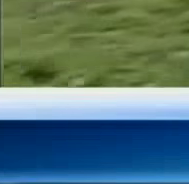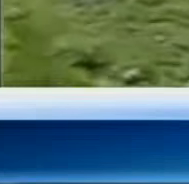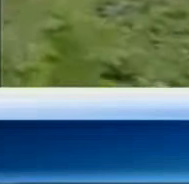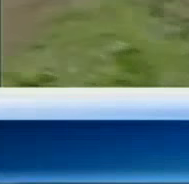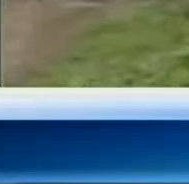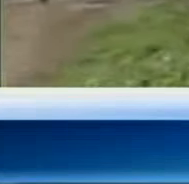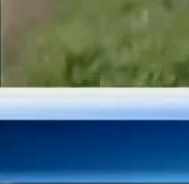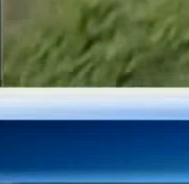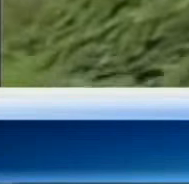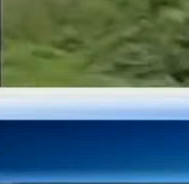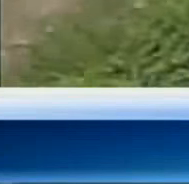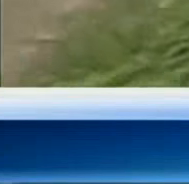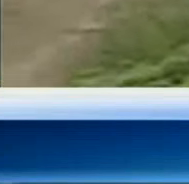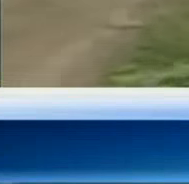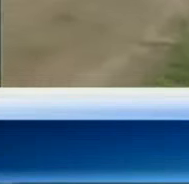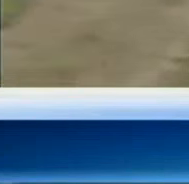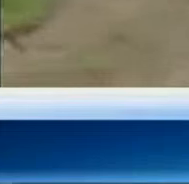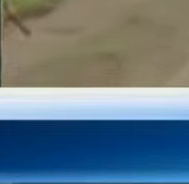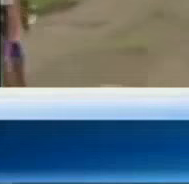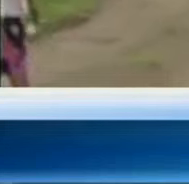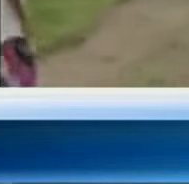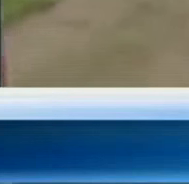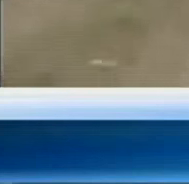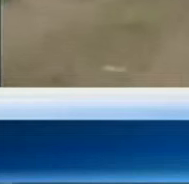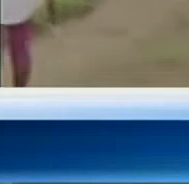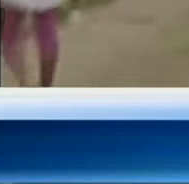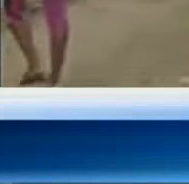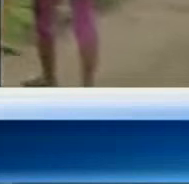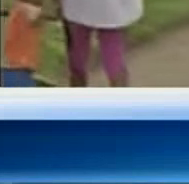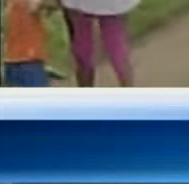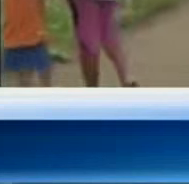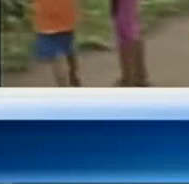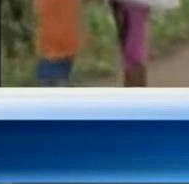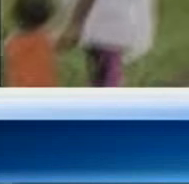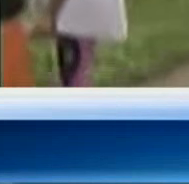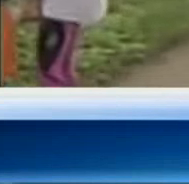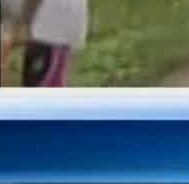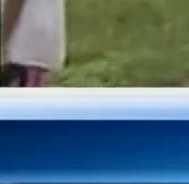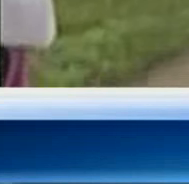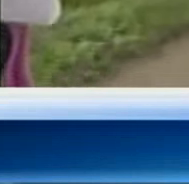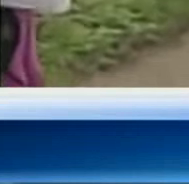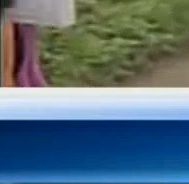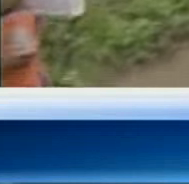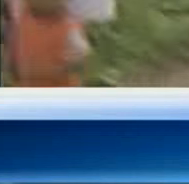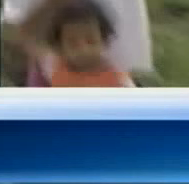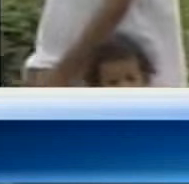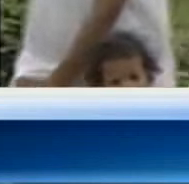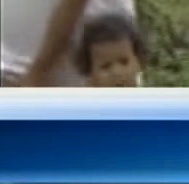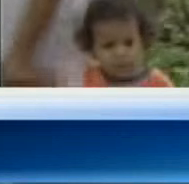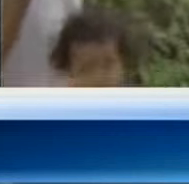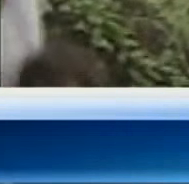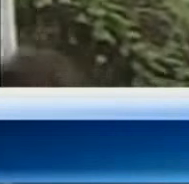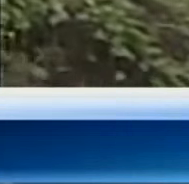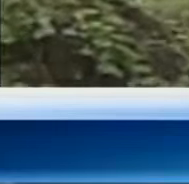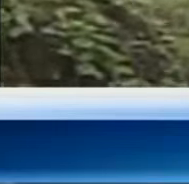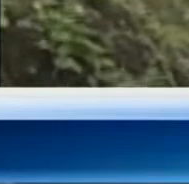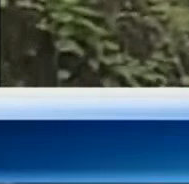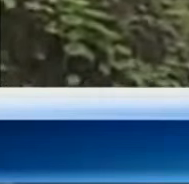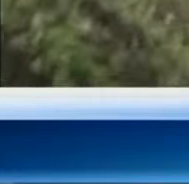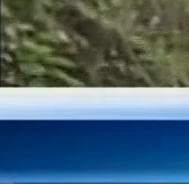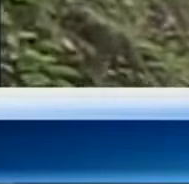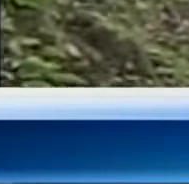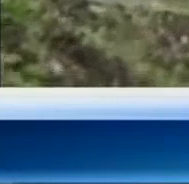redonda estaban rodeadas, bordeadas por un torrente, por un manantial de heces fecales. Y